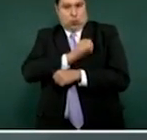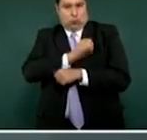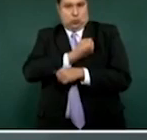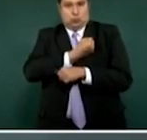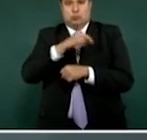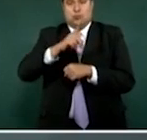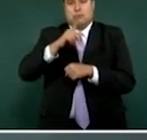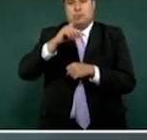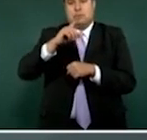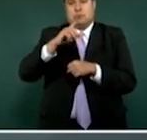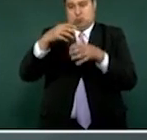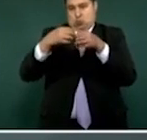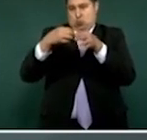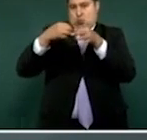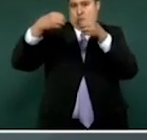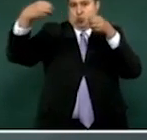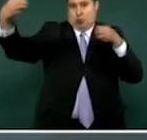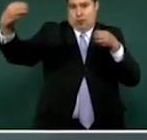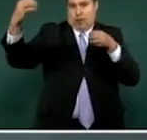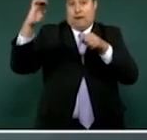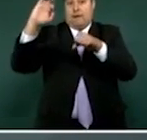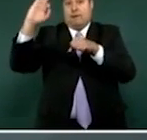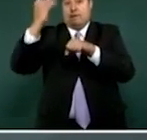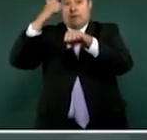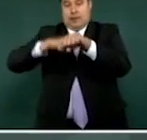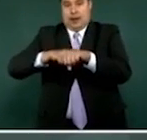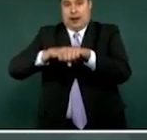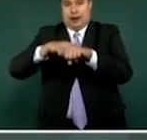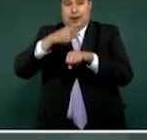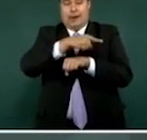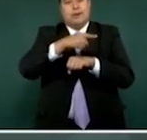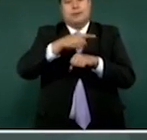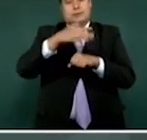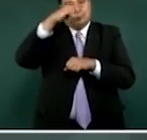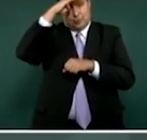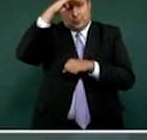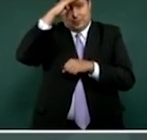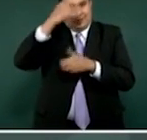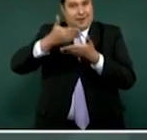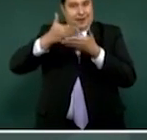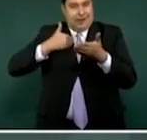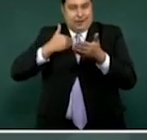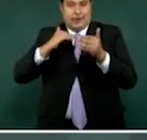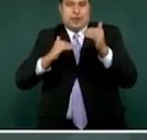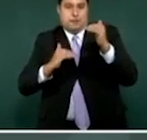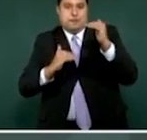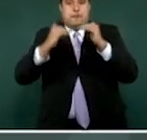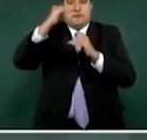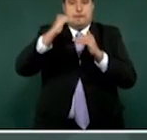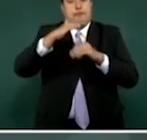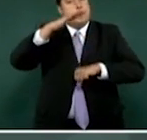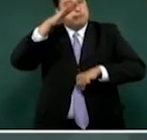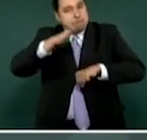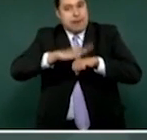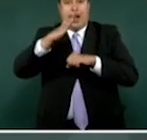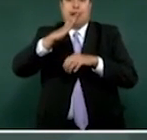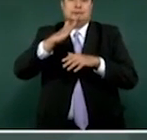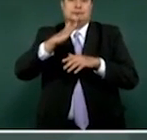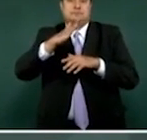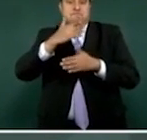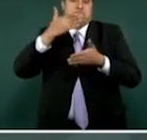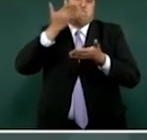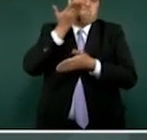no se contempló el que iban a haber incrementos en la demanda y que se iban